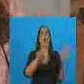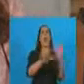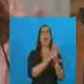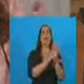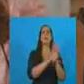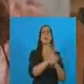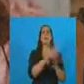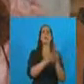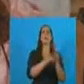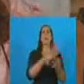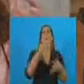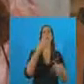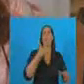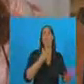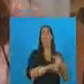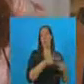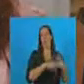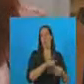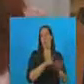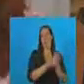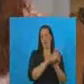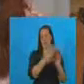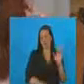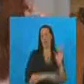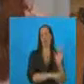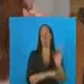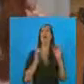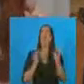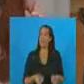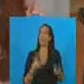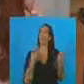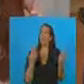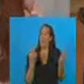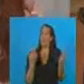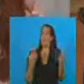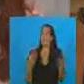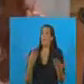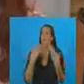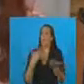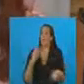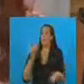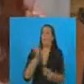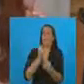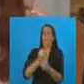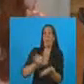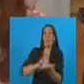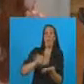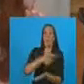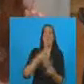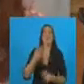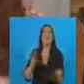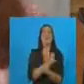Este adelanto en materia de trasplantes es también patrimonio del Parlamento argentino a partir de la